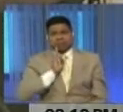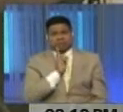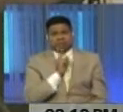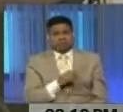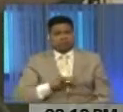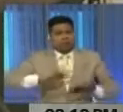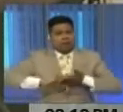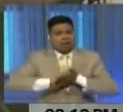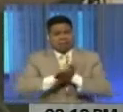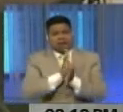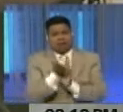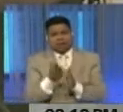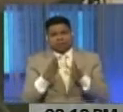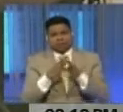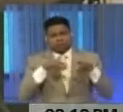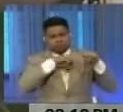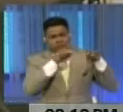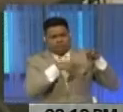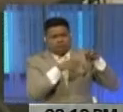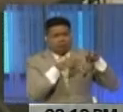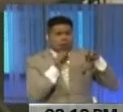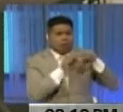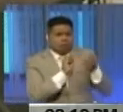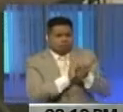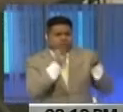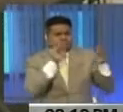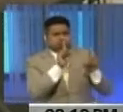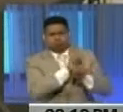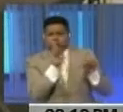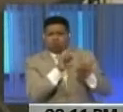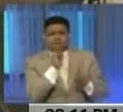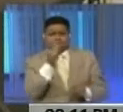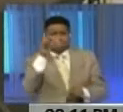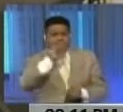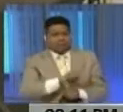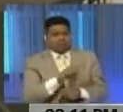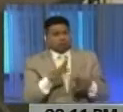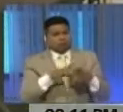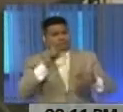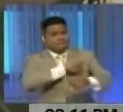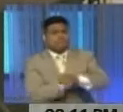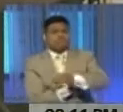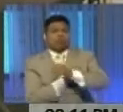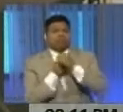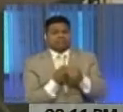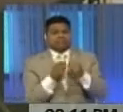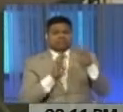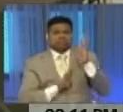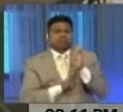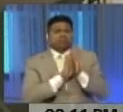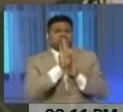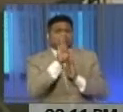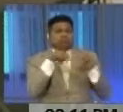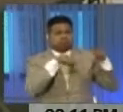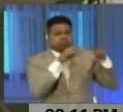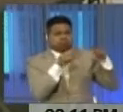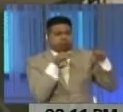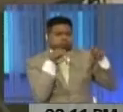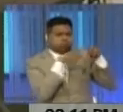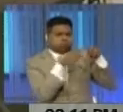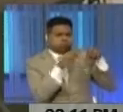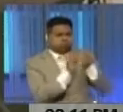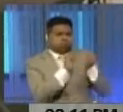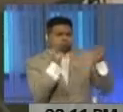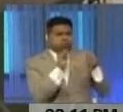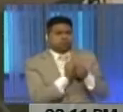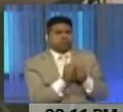la minería depredadora del ambiente, referenciar a Venezuela como potencia del desarrollo minero ecológico, realizar todas las etapas